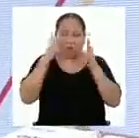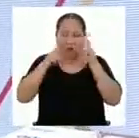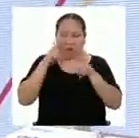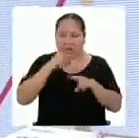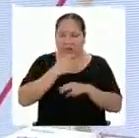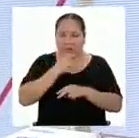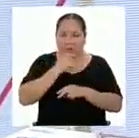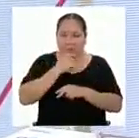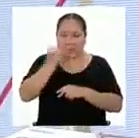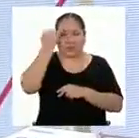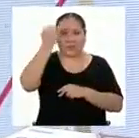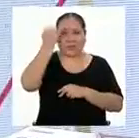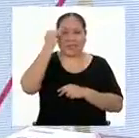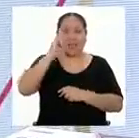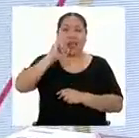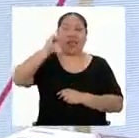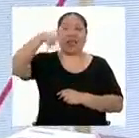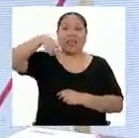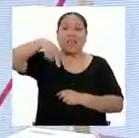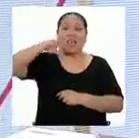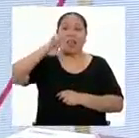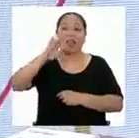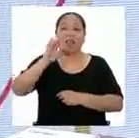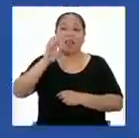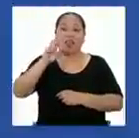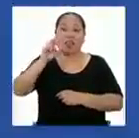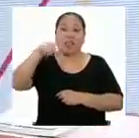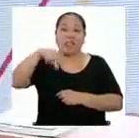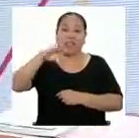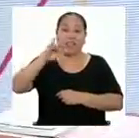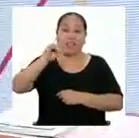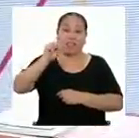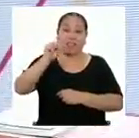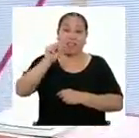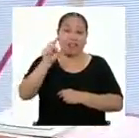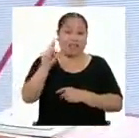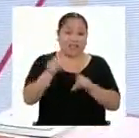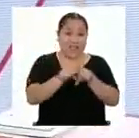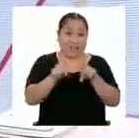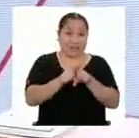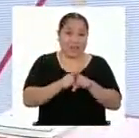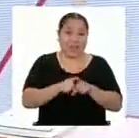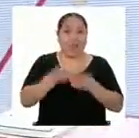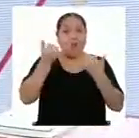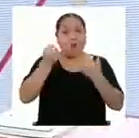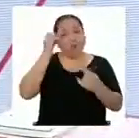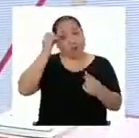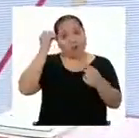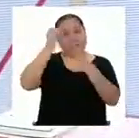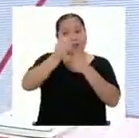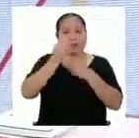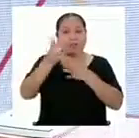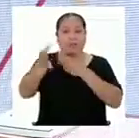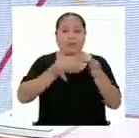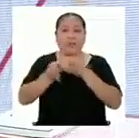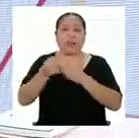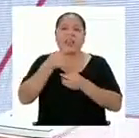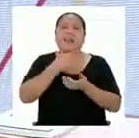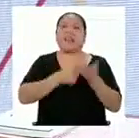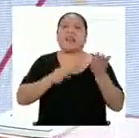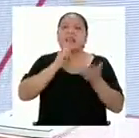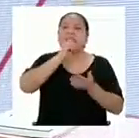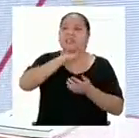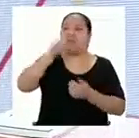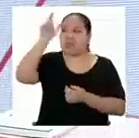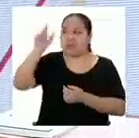ideas, haciendo inferencias. Eso estuvo interesante. El reto de hoy será explicar la intención del autor de